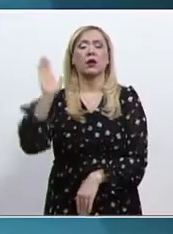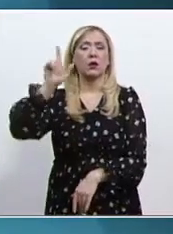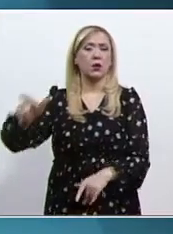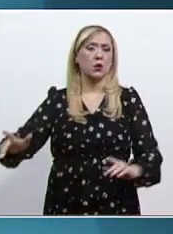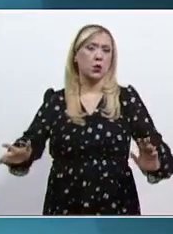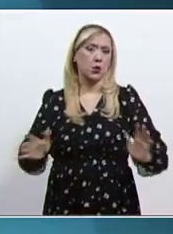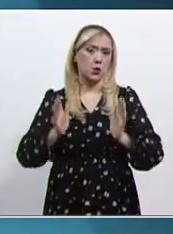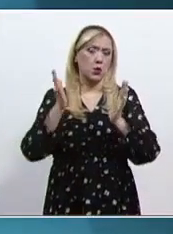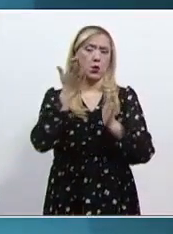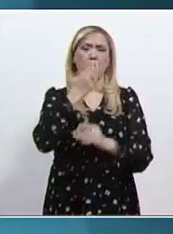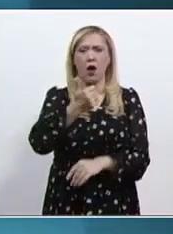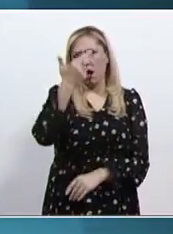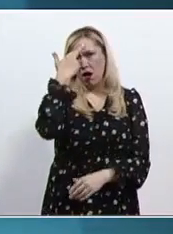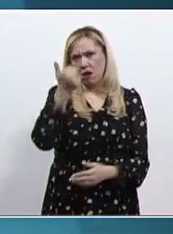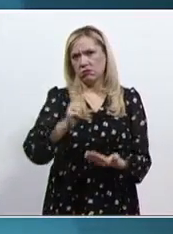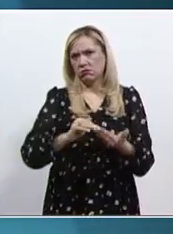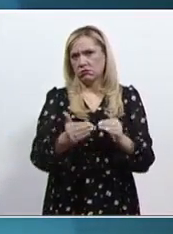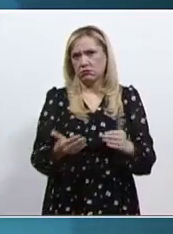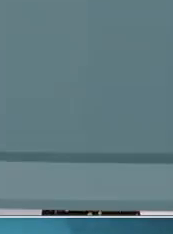al trabajador